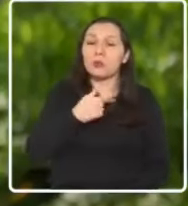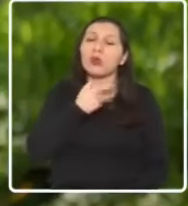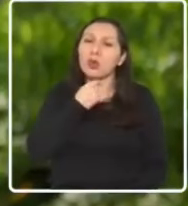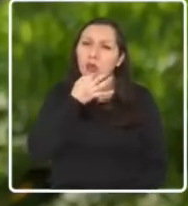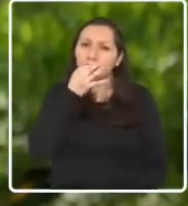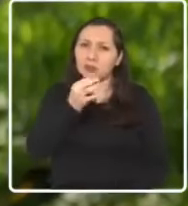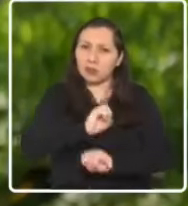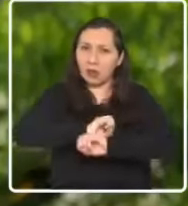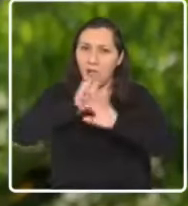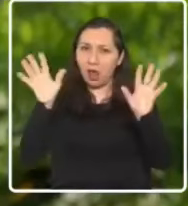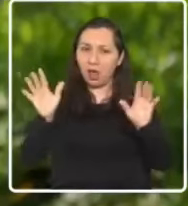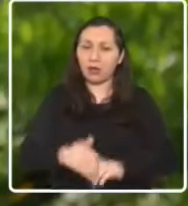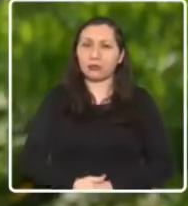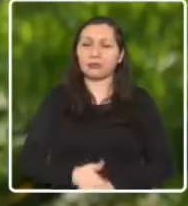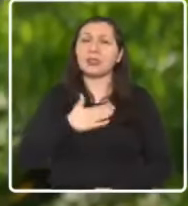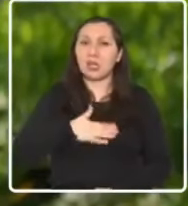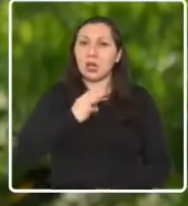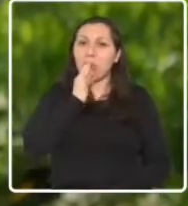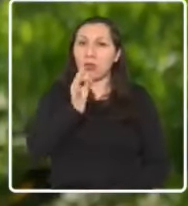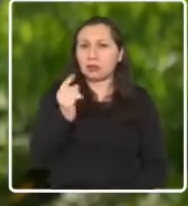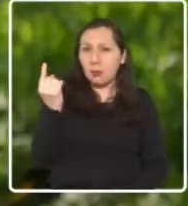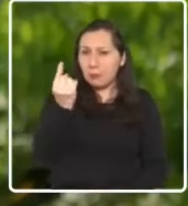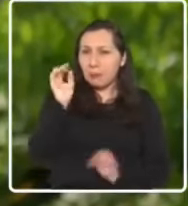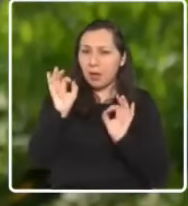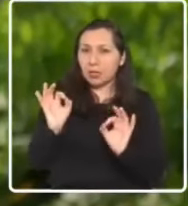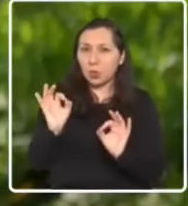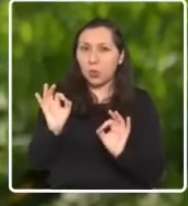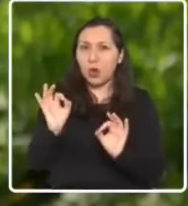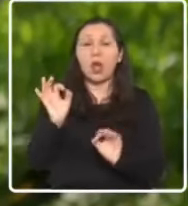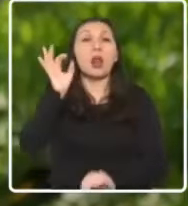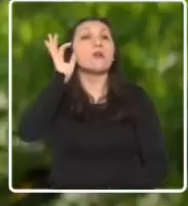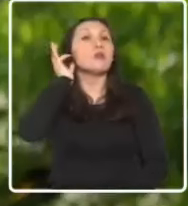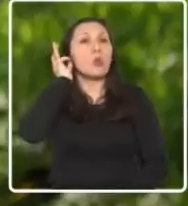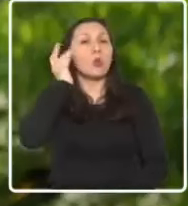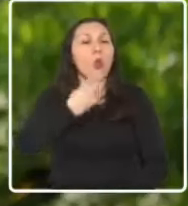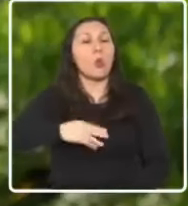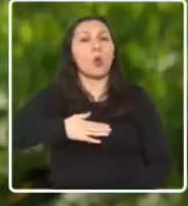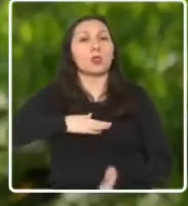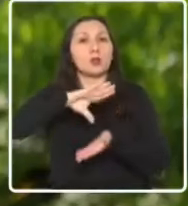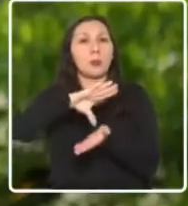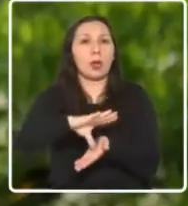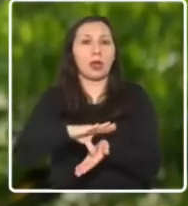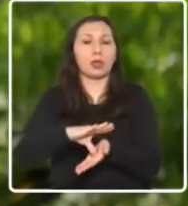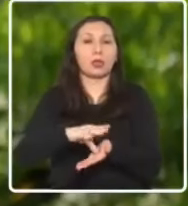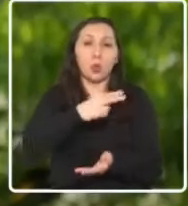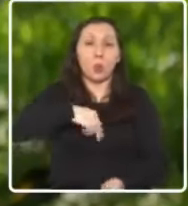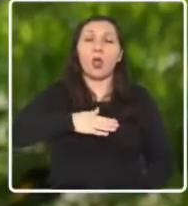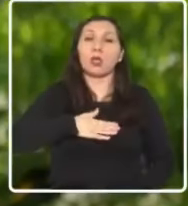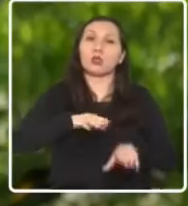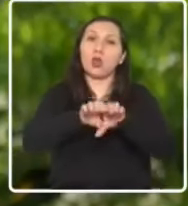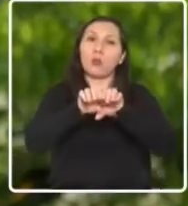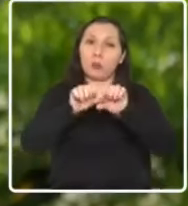claro. Quiero decirle en particular a las mujeres de nuestro país que nuestro